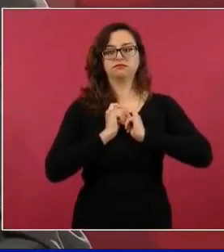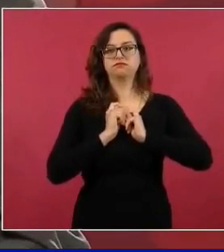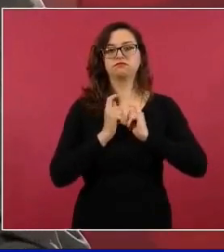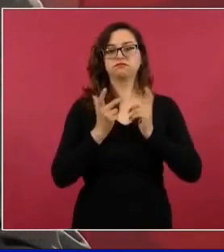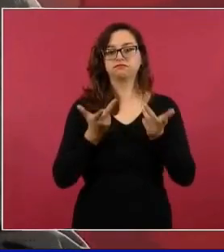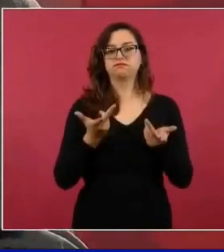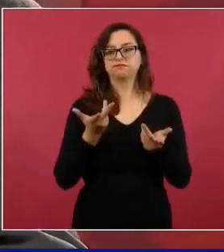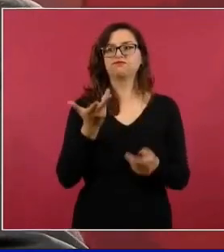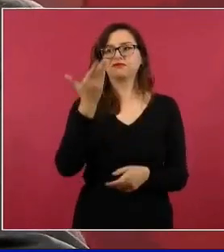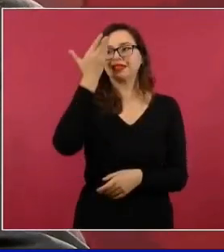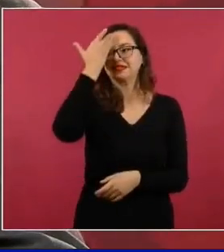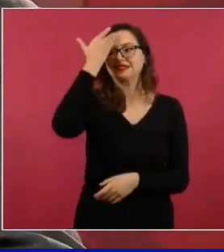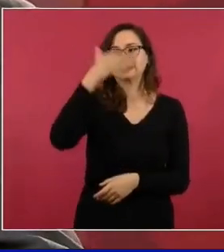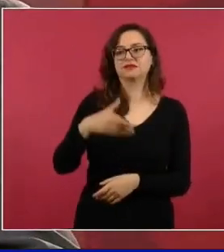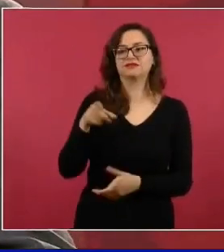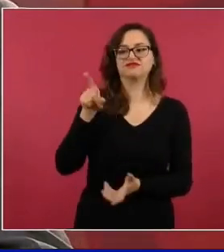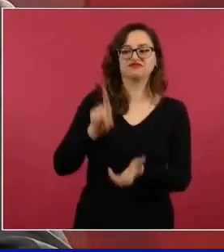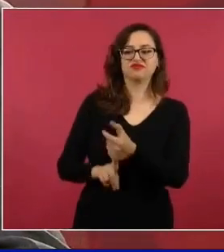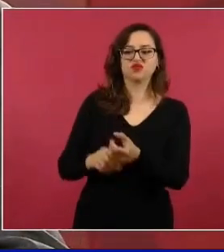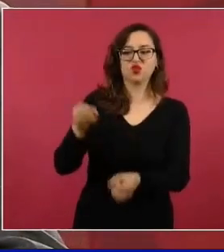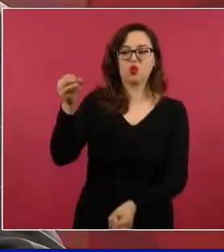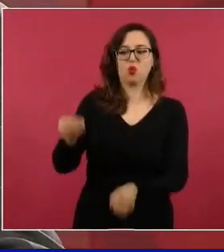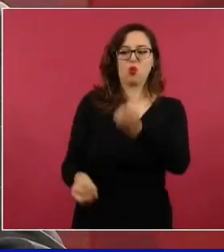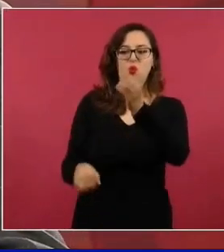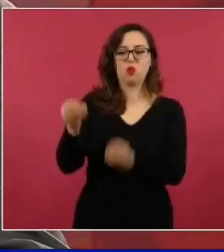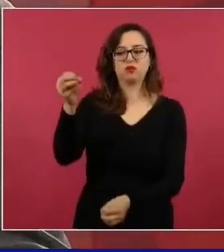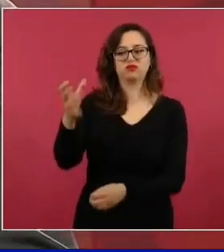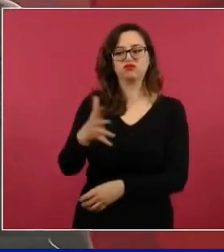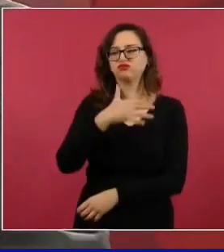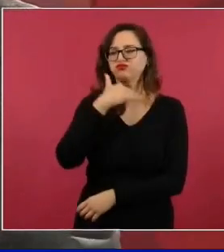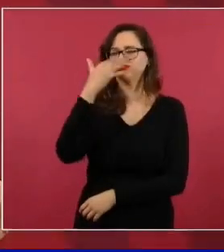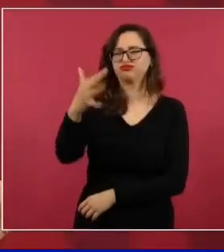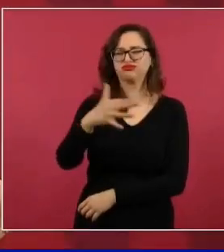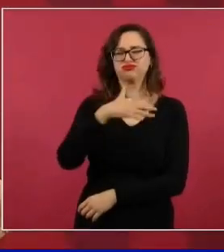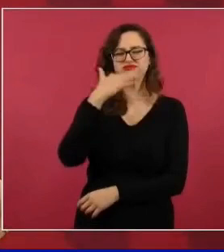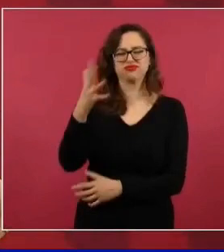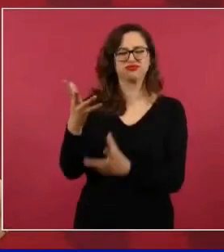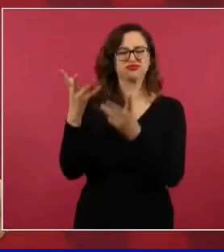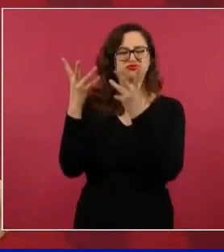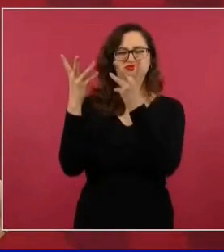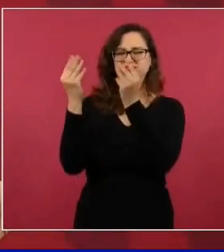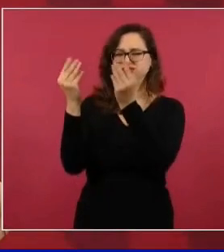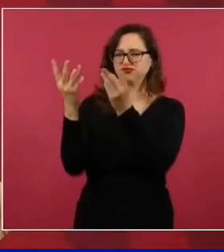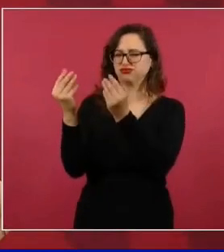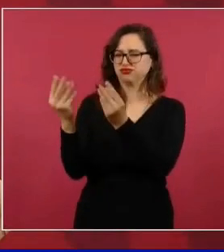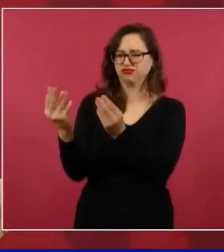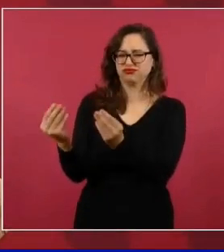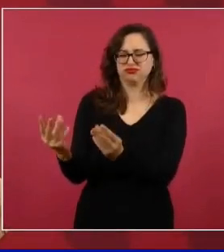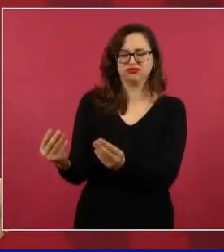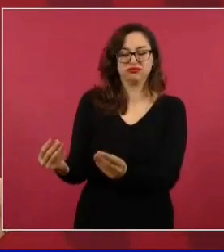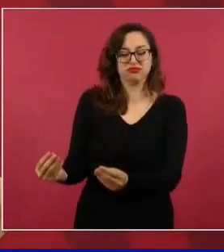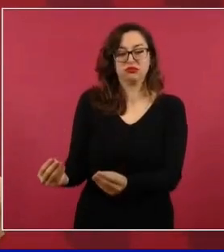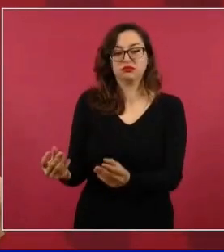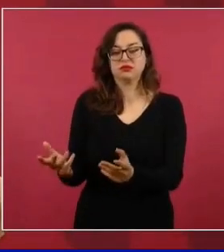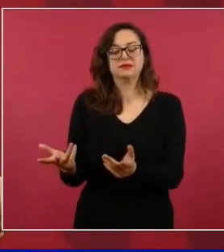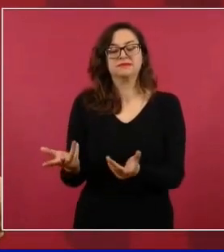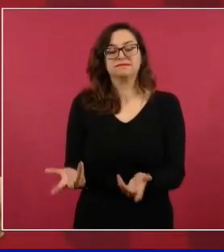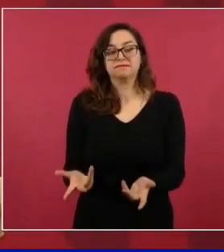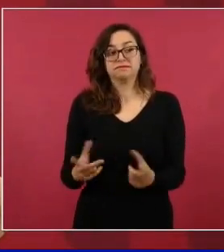que existe en el Poder Judicial, como existía en todo el gobierno,